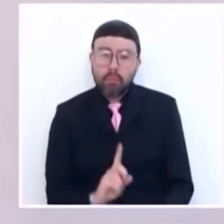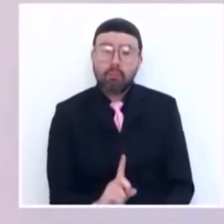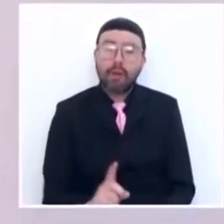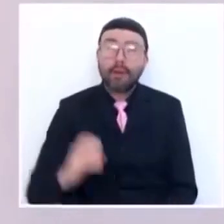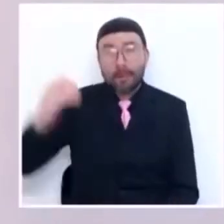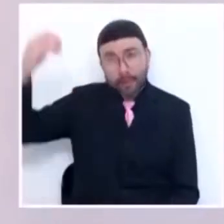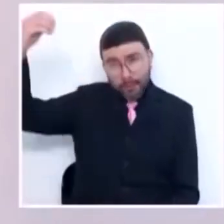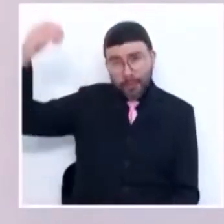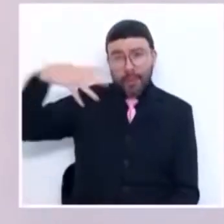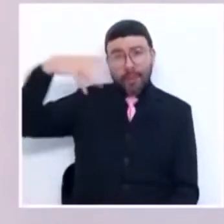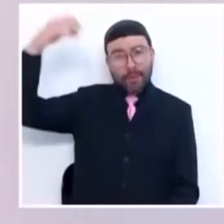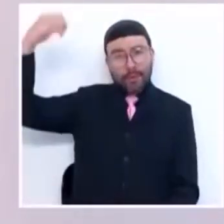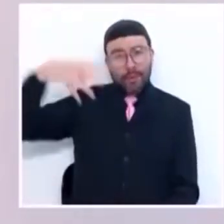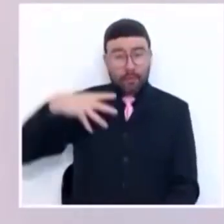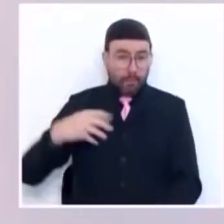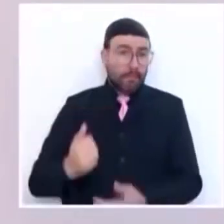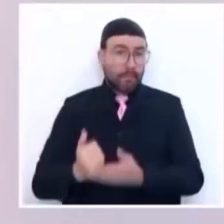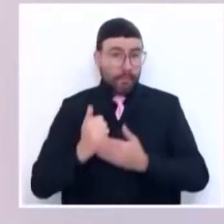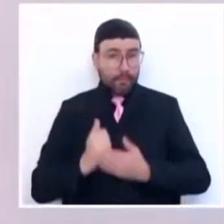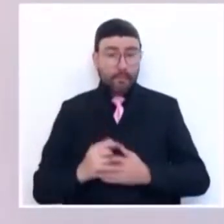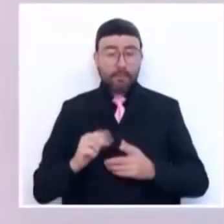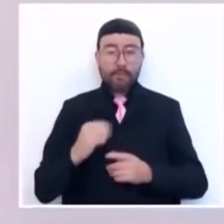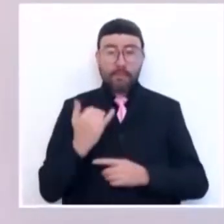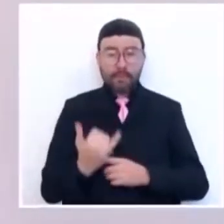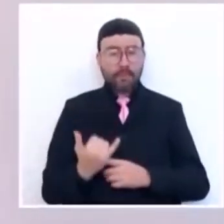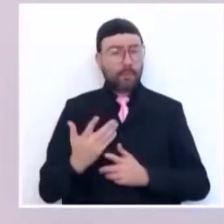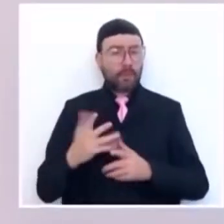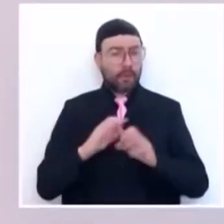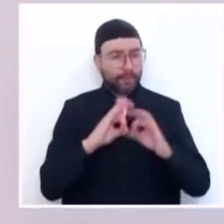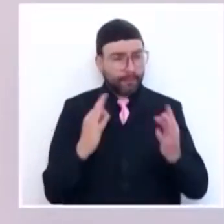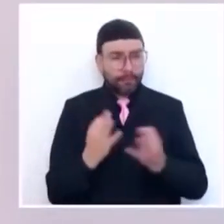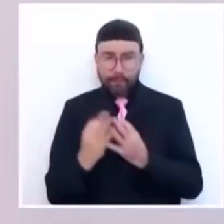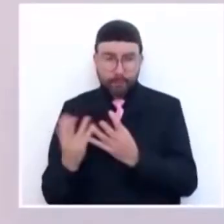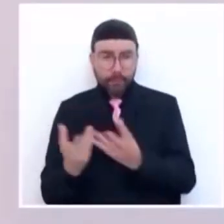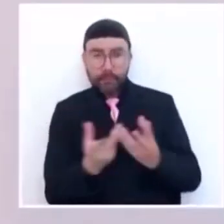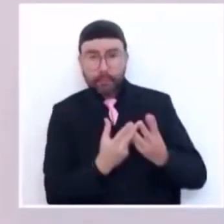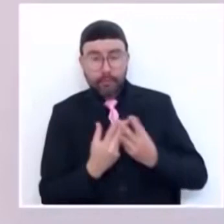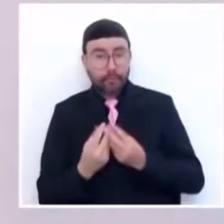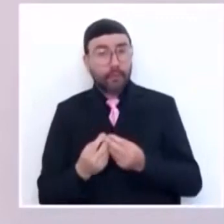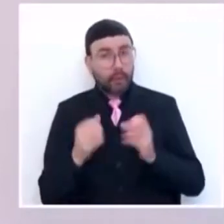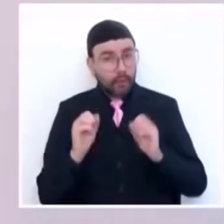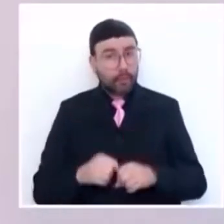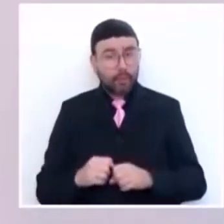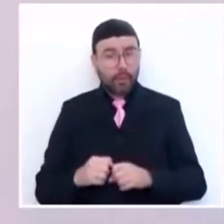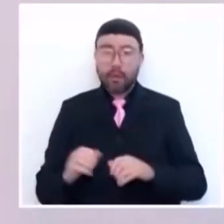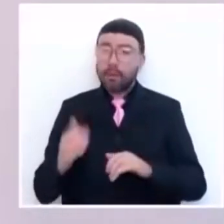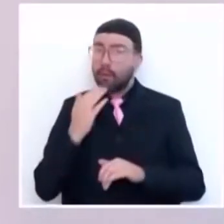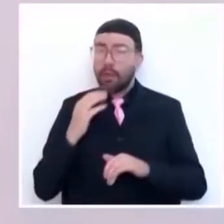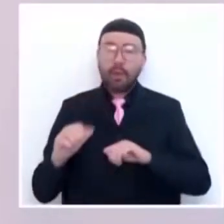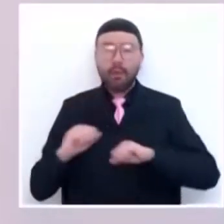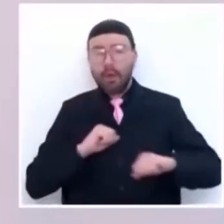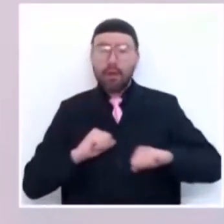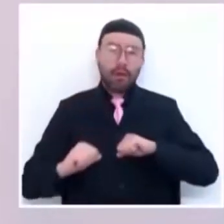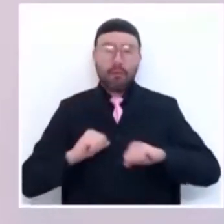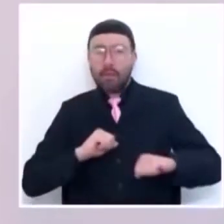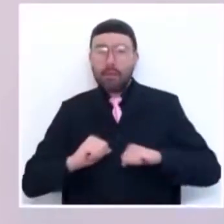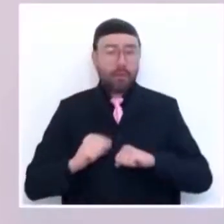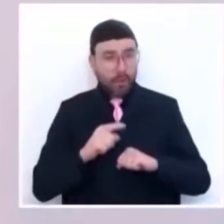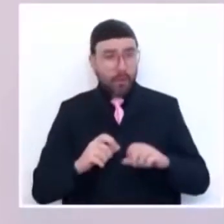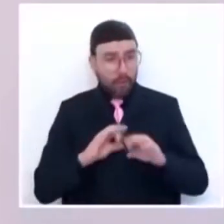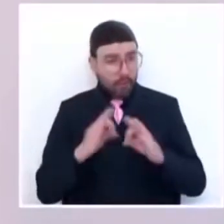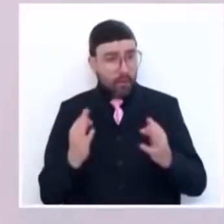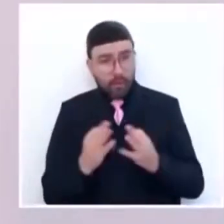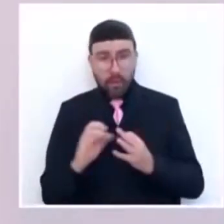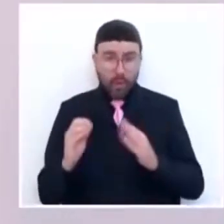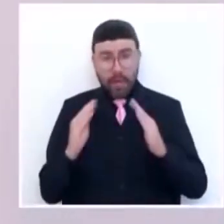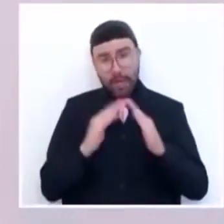pudieran beneficiar y beneficiar a toda la familia. Y esto se puede hacer incluso haciendo actividades cotidianas en la familia, ¿cierto? En la